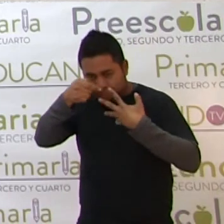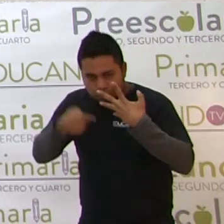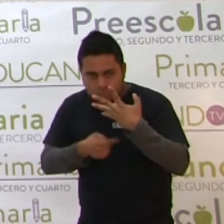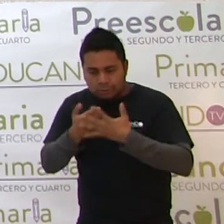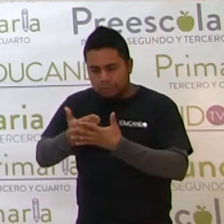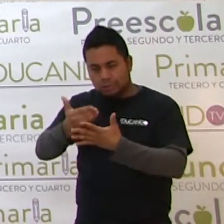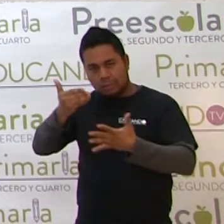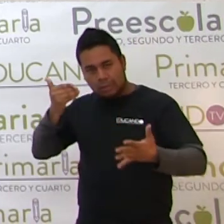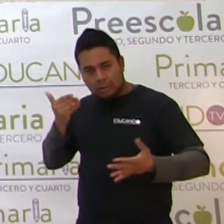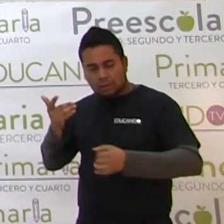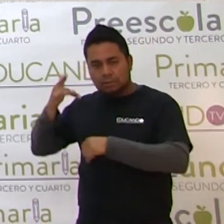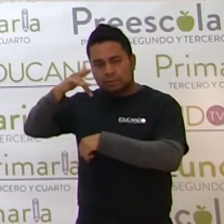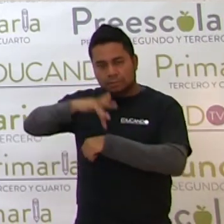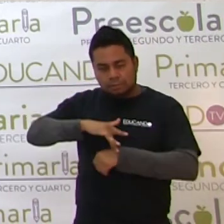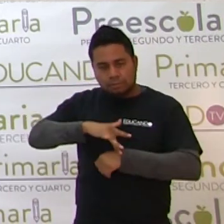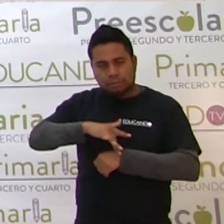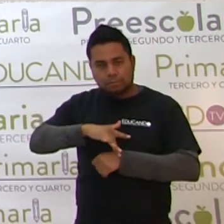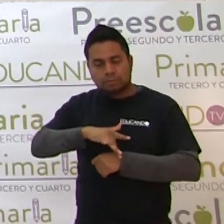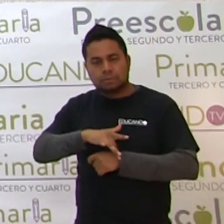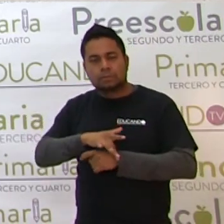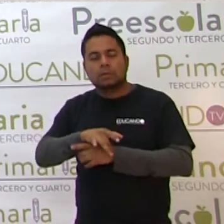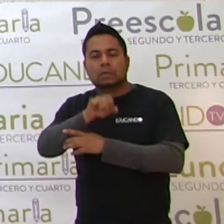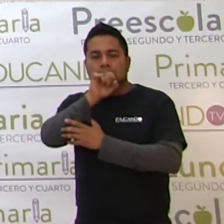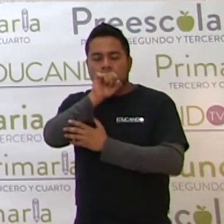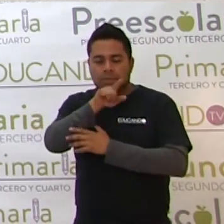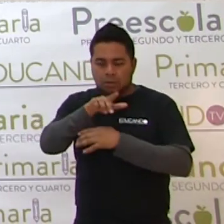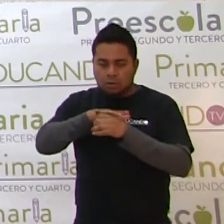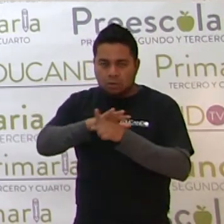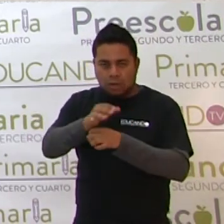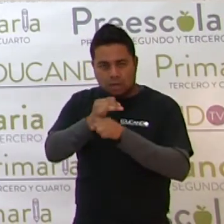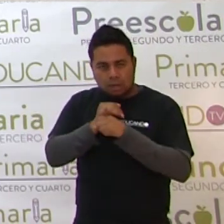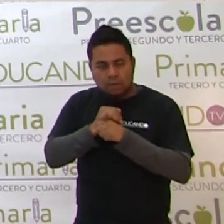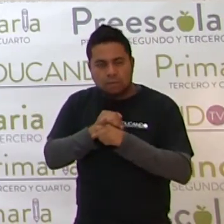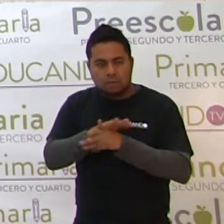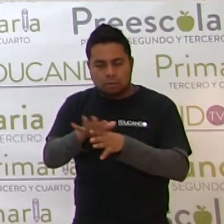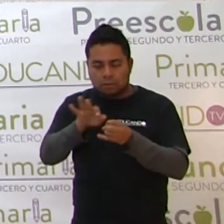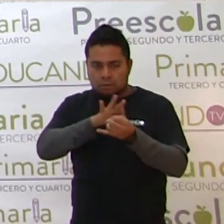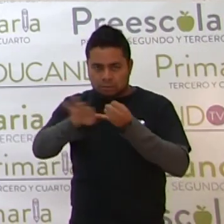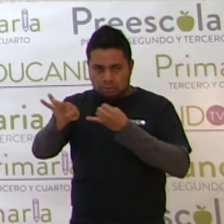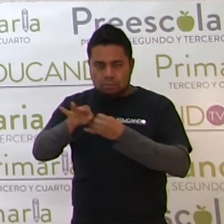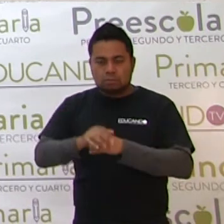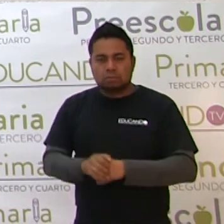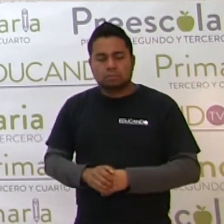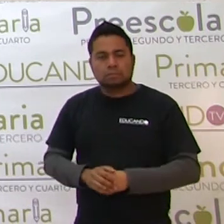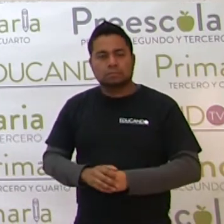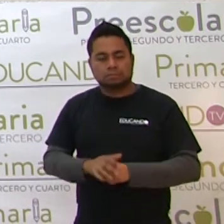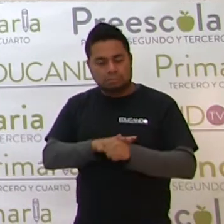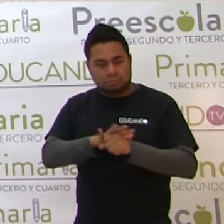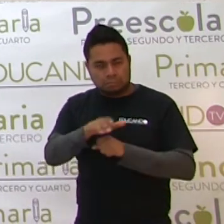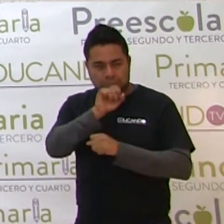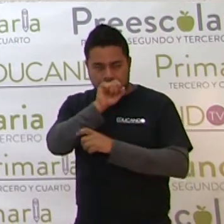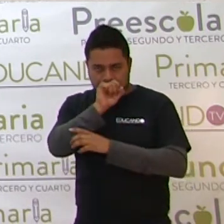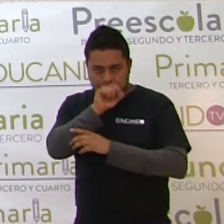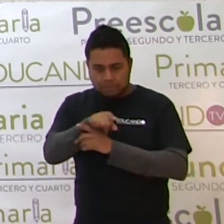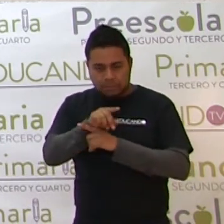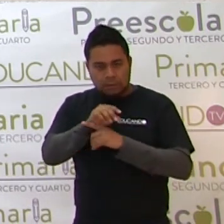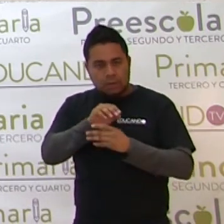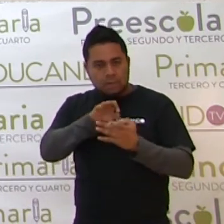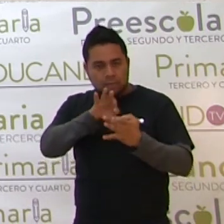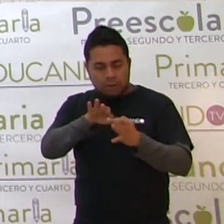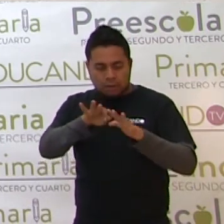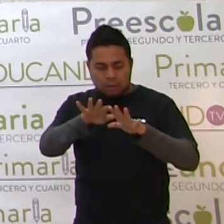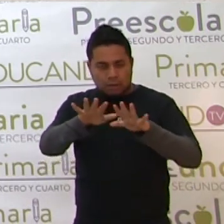estuvimos viendo, ver ya de una vez nuestra información final, lo que ya vamos a decir frente al